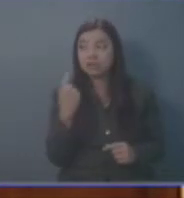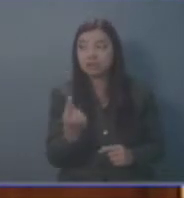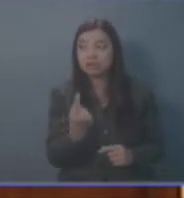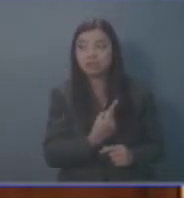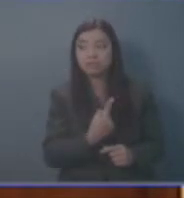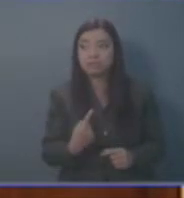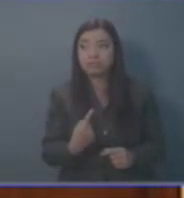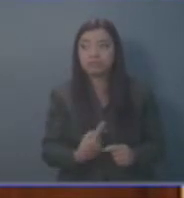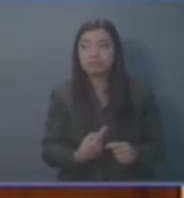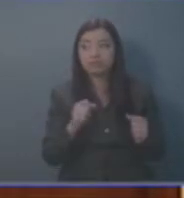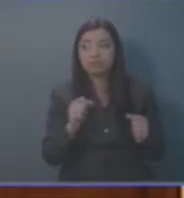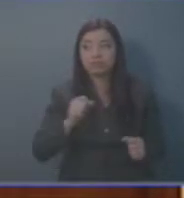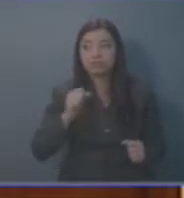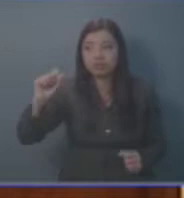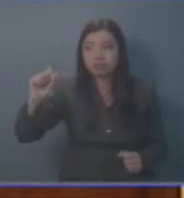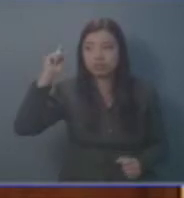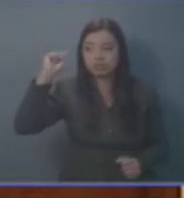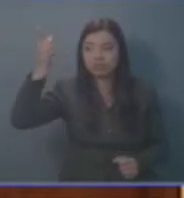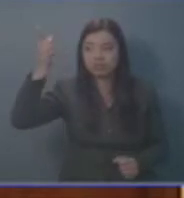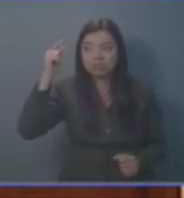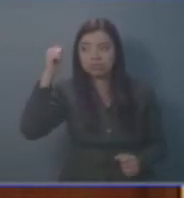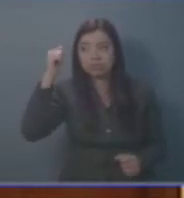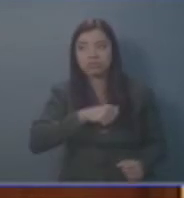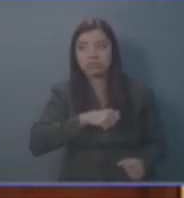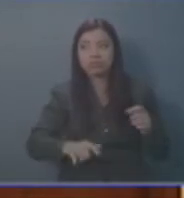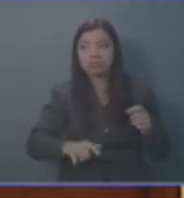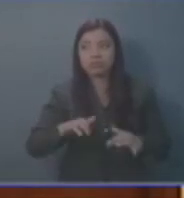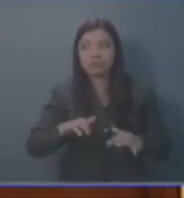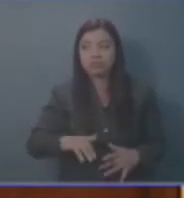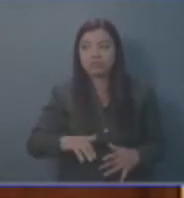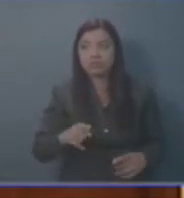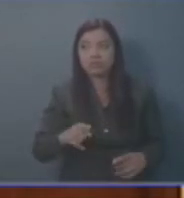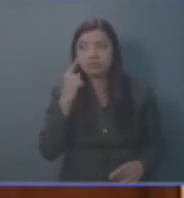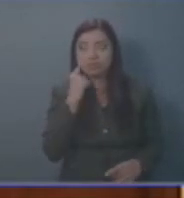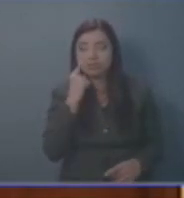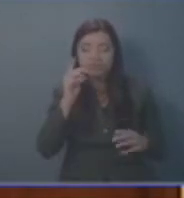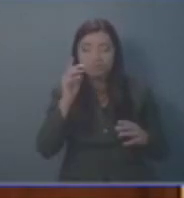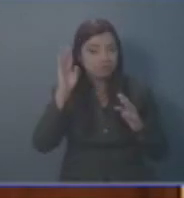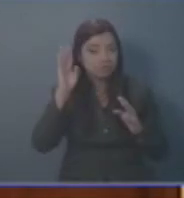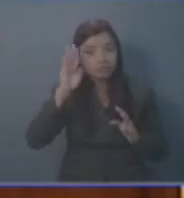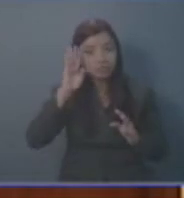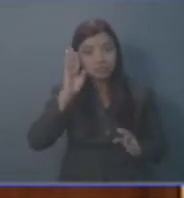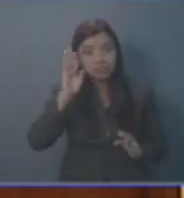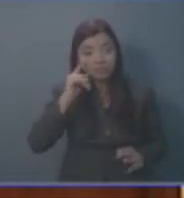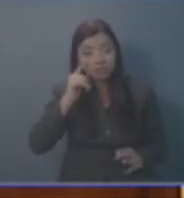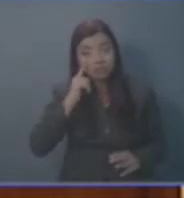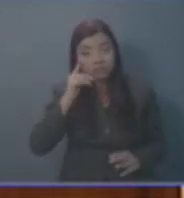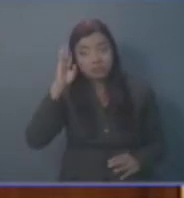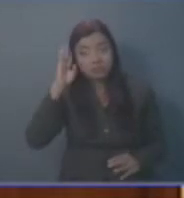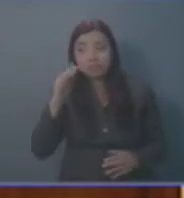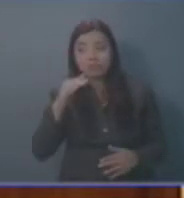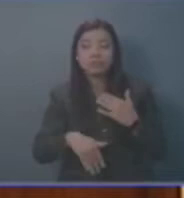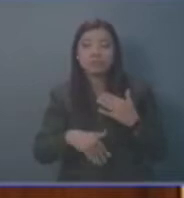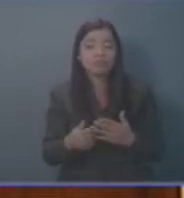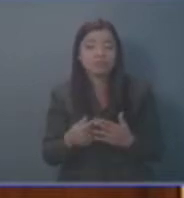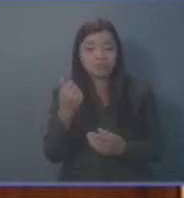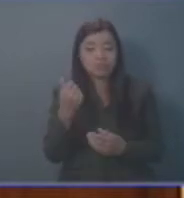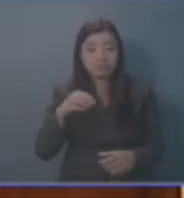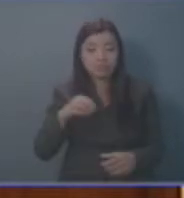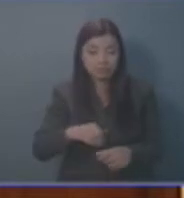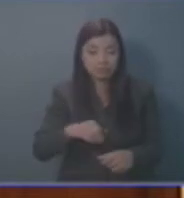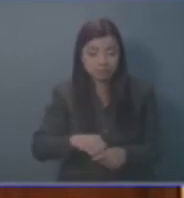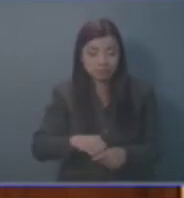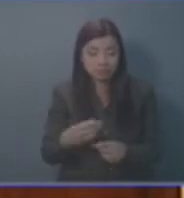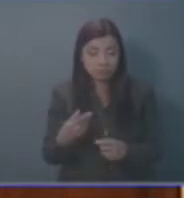personas, empleados, docentes, secretarias, vigilantes, que están siendo pagados con fondos o bajo